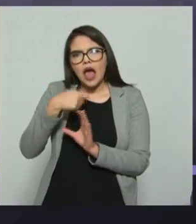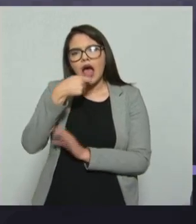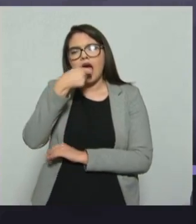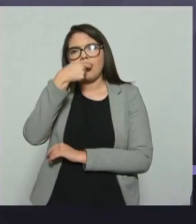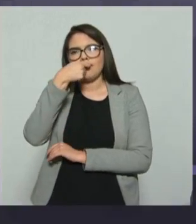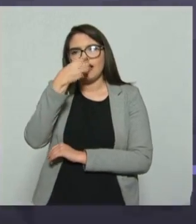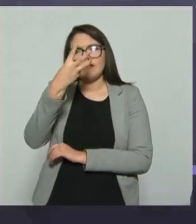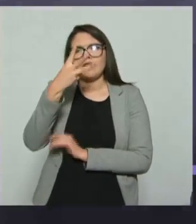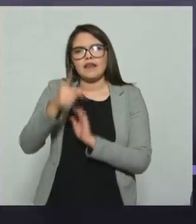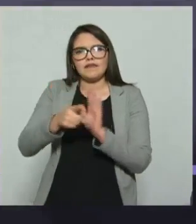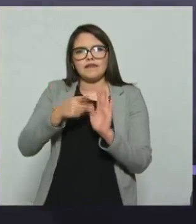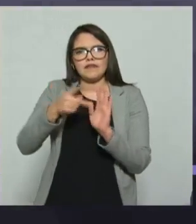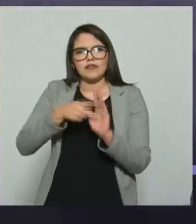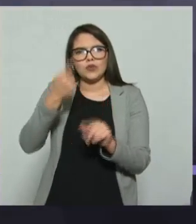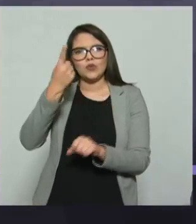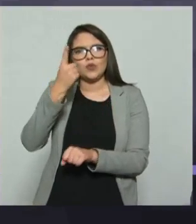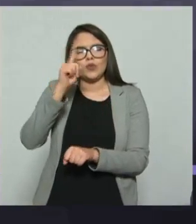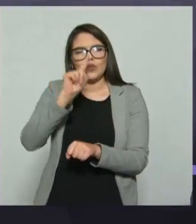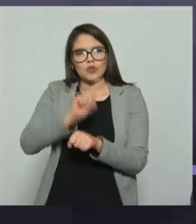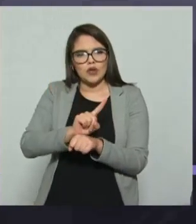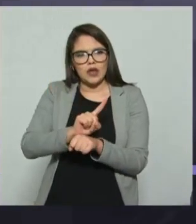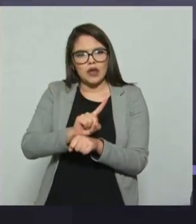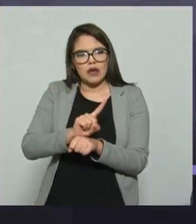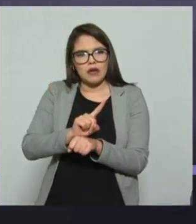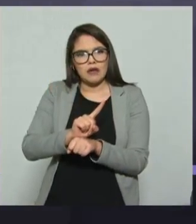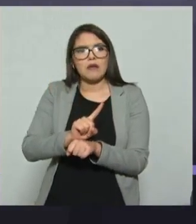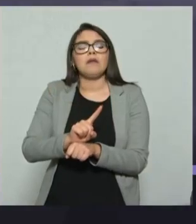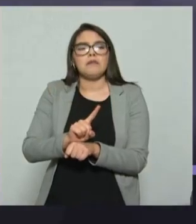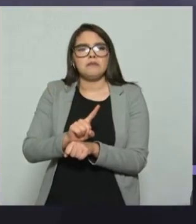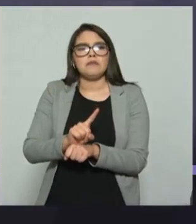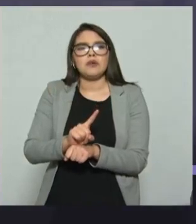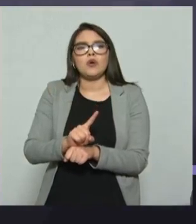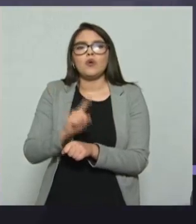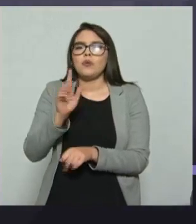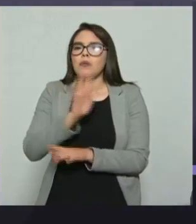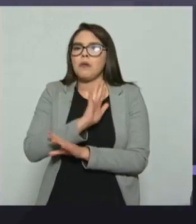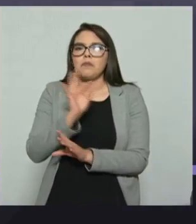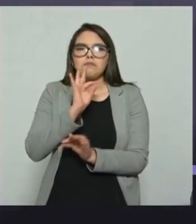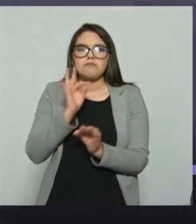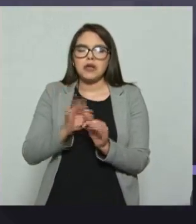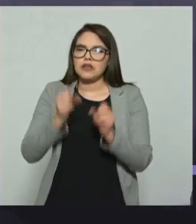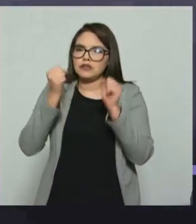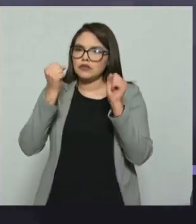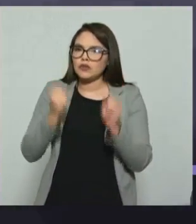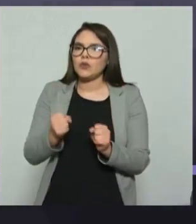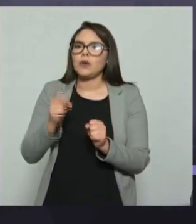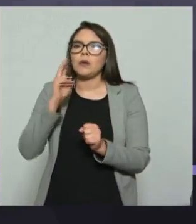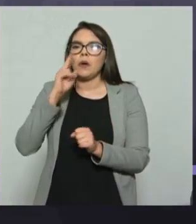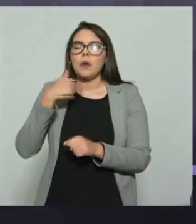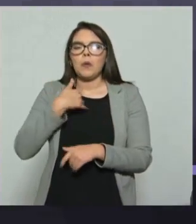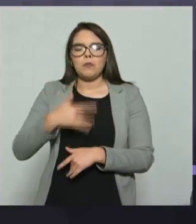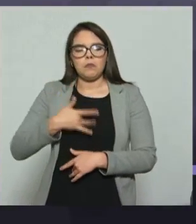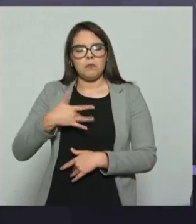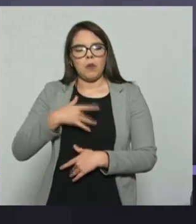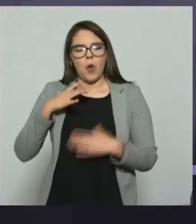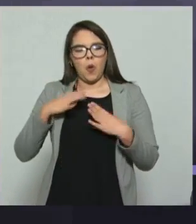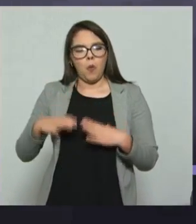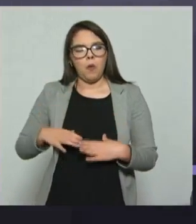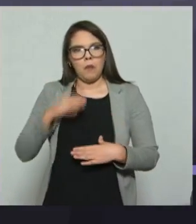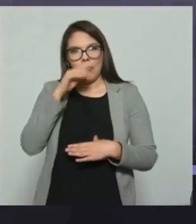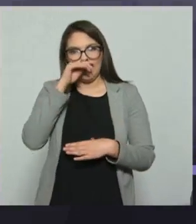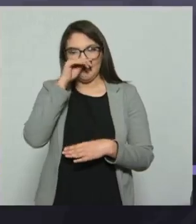día y garantizado. Vamos a empezar a ver cómo nuestro sistema